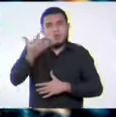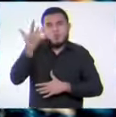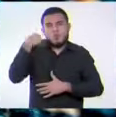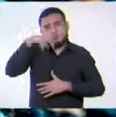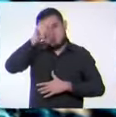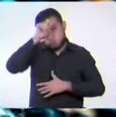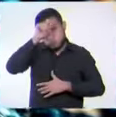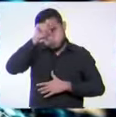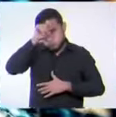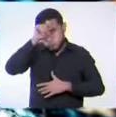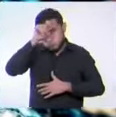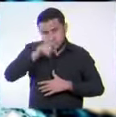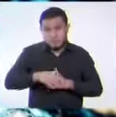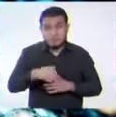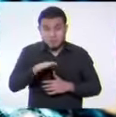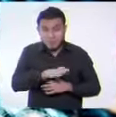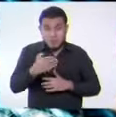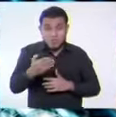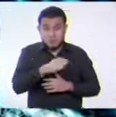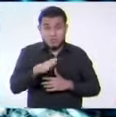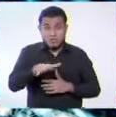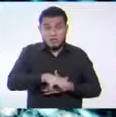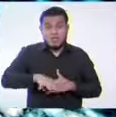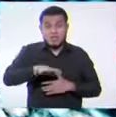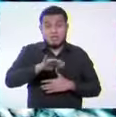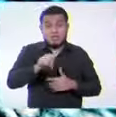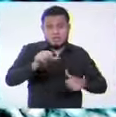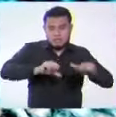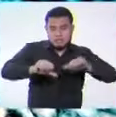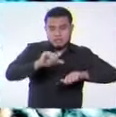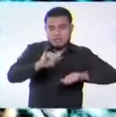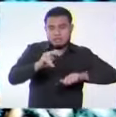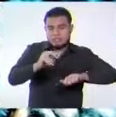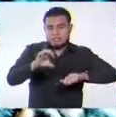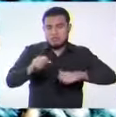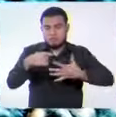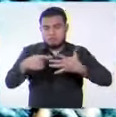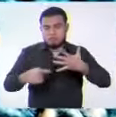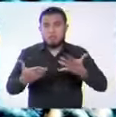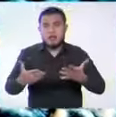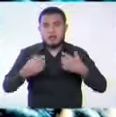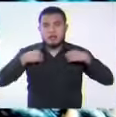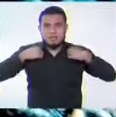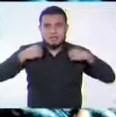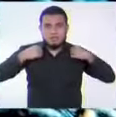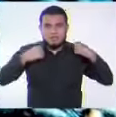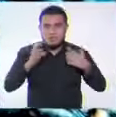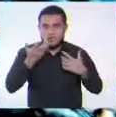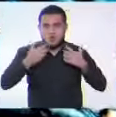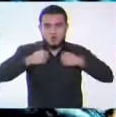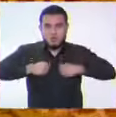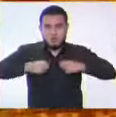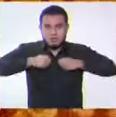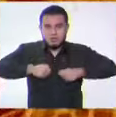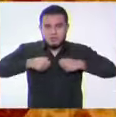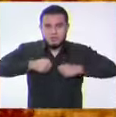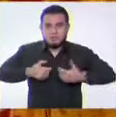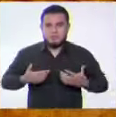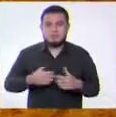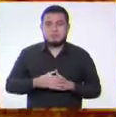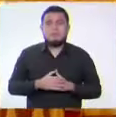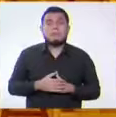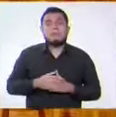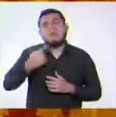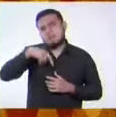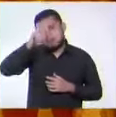utilizaba las sustancias químicas el índico y la lisarina para teñir telas. Además, en el antiguo Egipto se tiene registrada